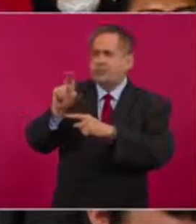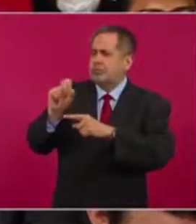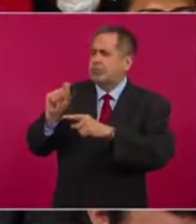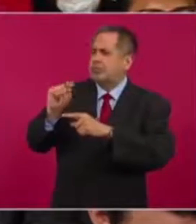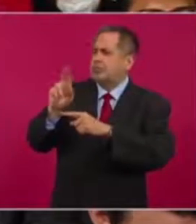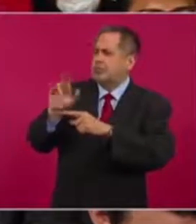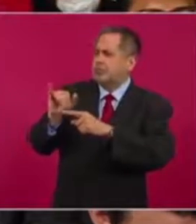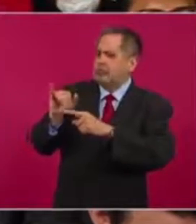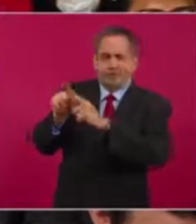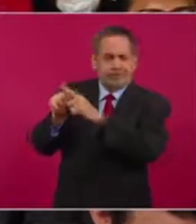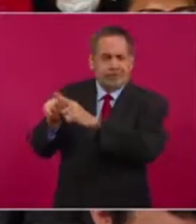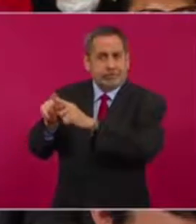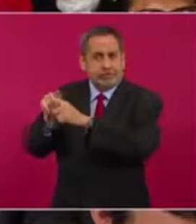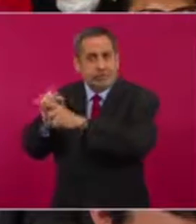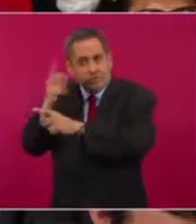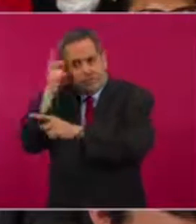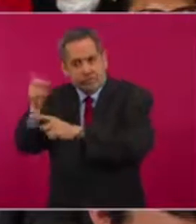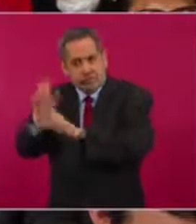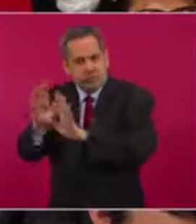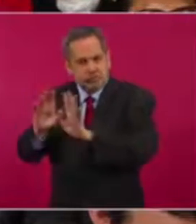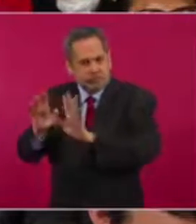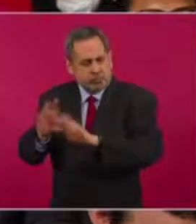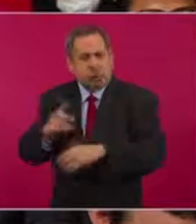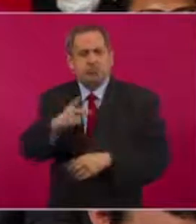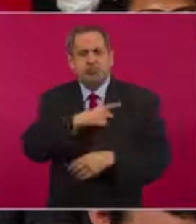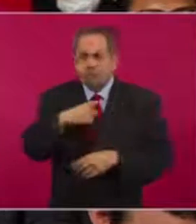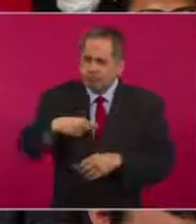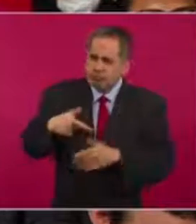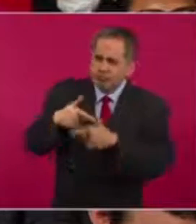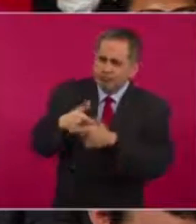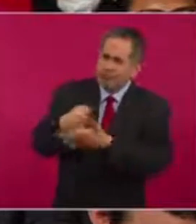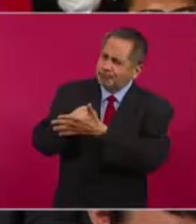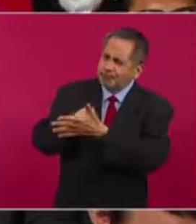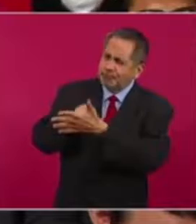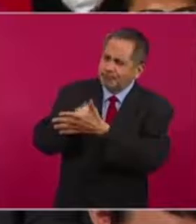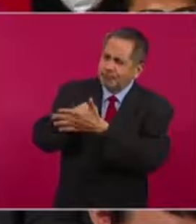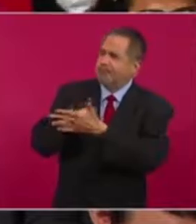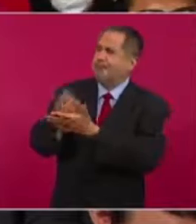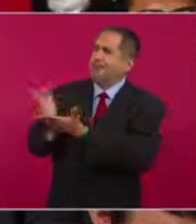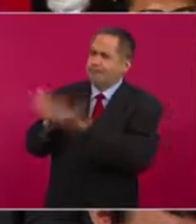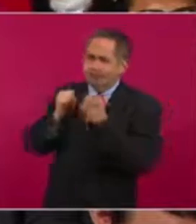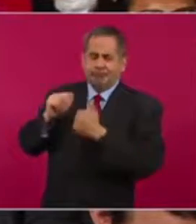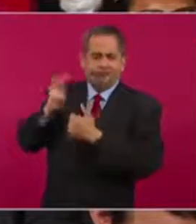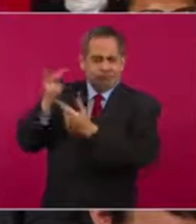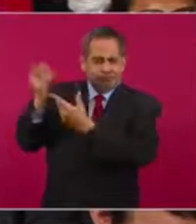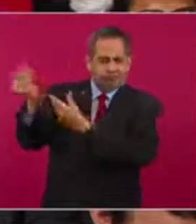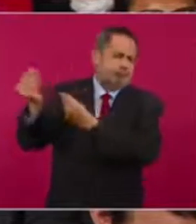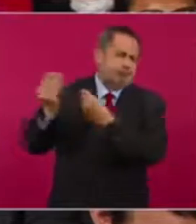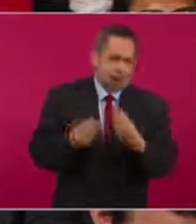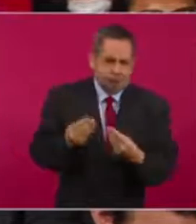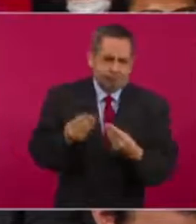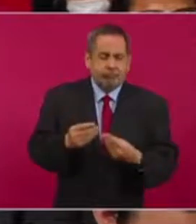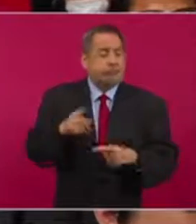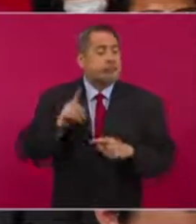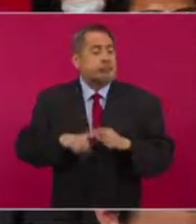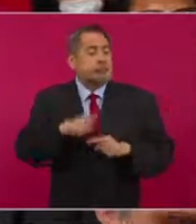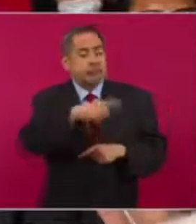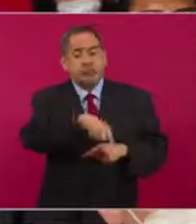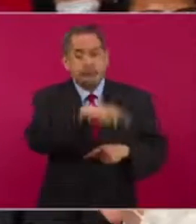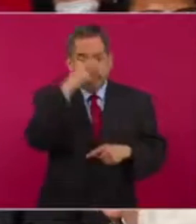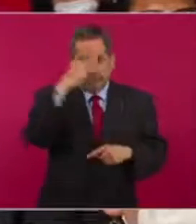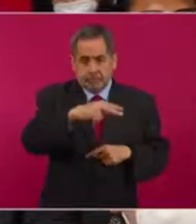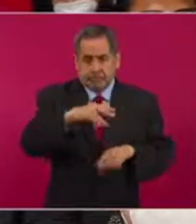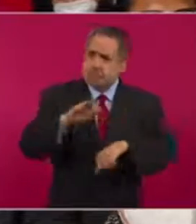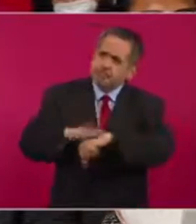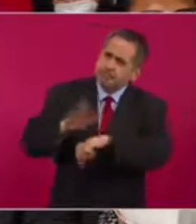que seguir insistiendo en que sea devuelto. Esto ya llegó al Congreso, fue una hazaña de artistas.